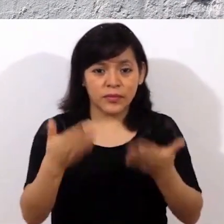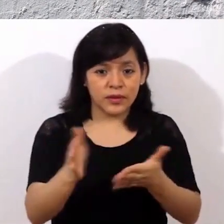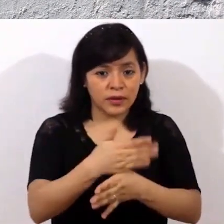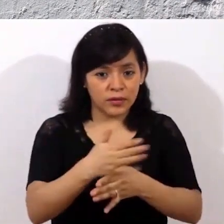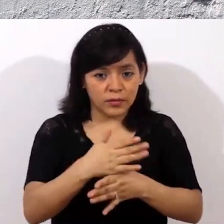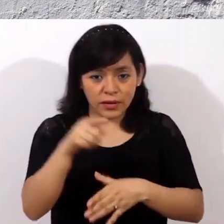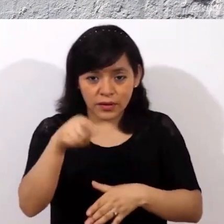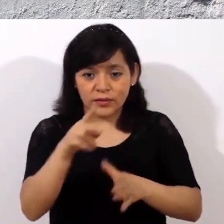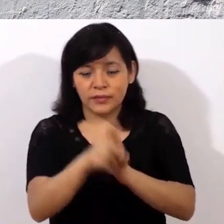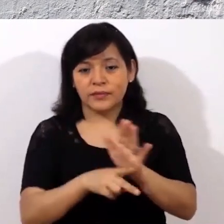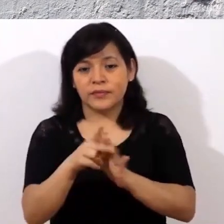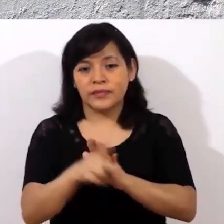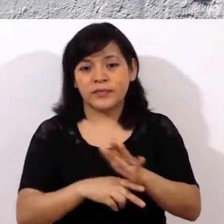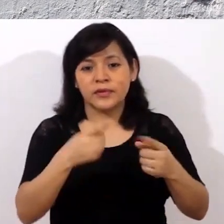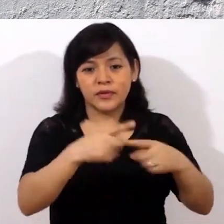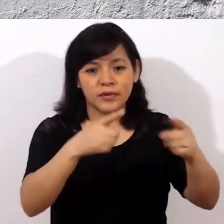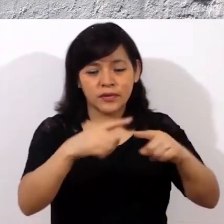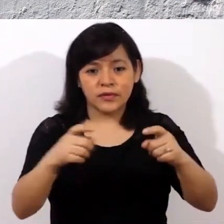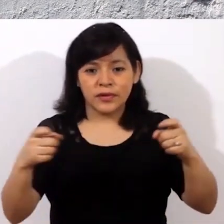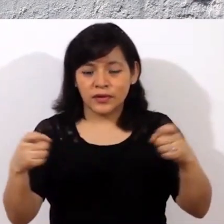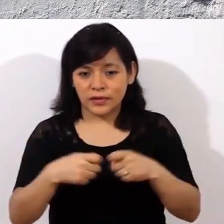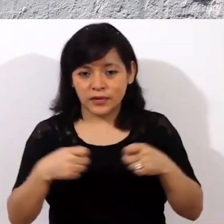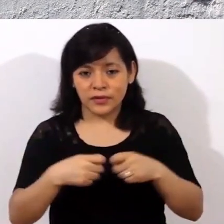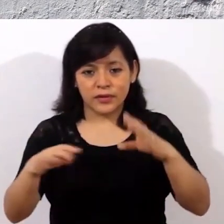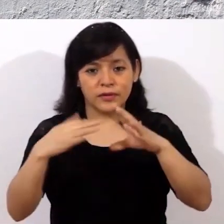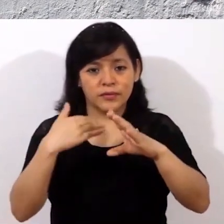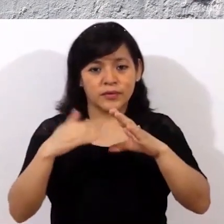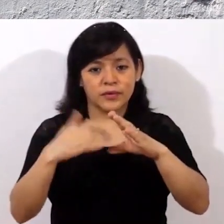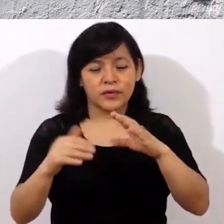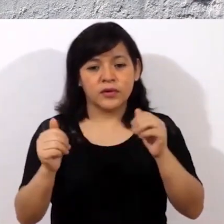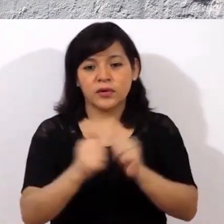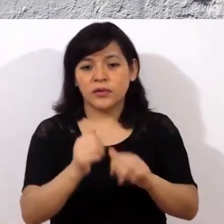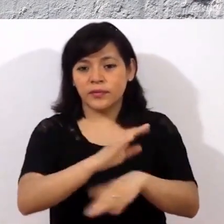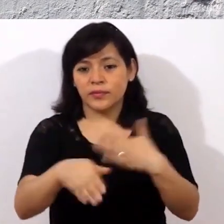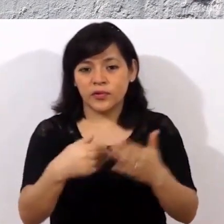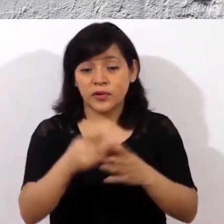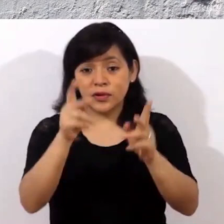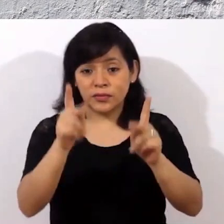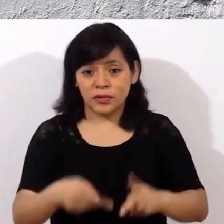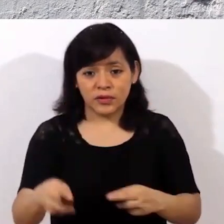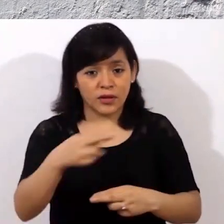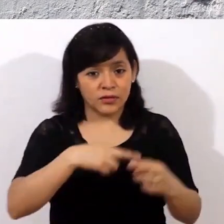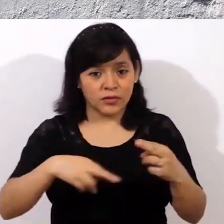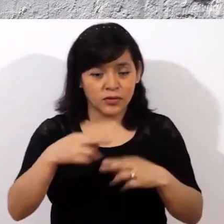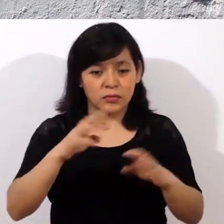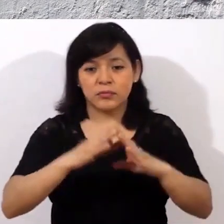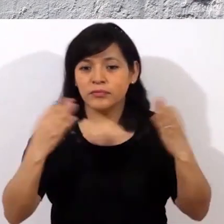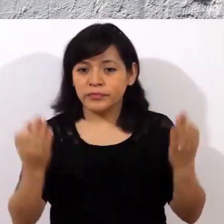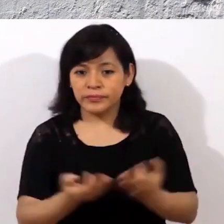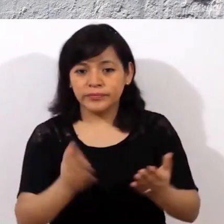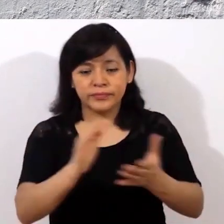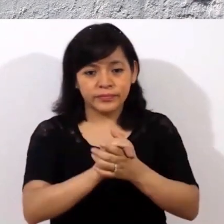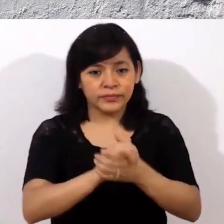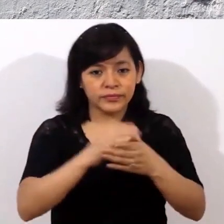a través de las diferentes plataformas digitales y redes sociales, con todas las personas a su alcance.